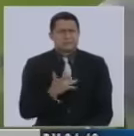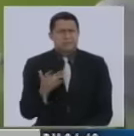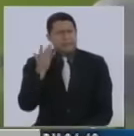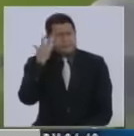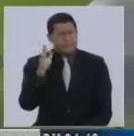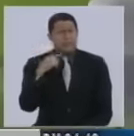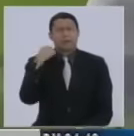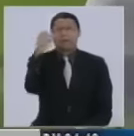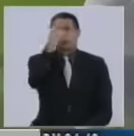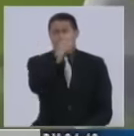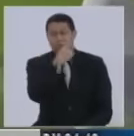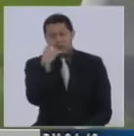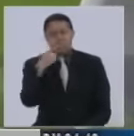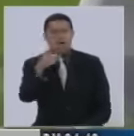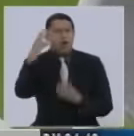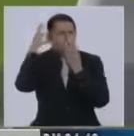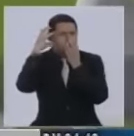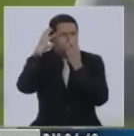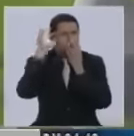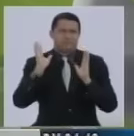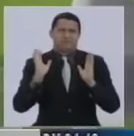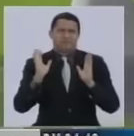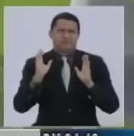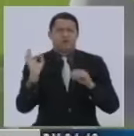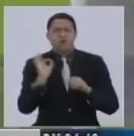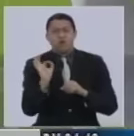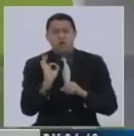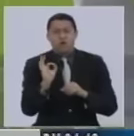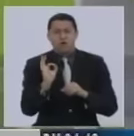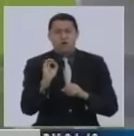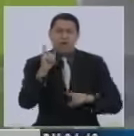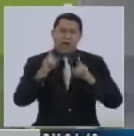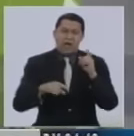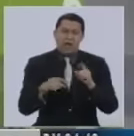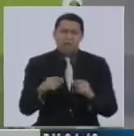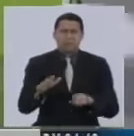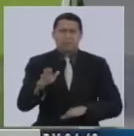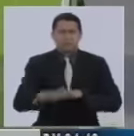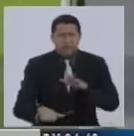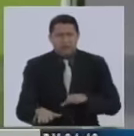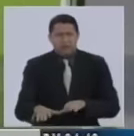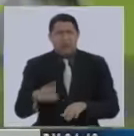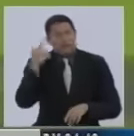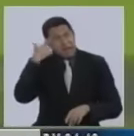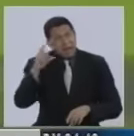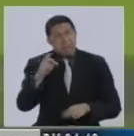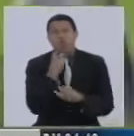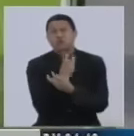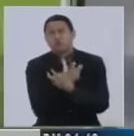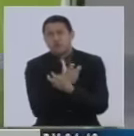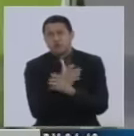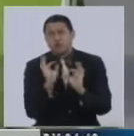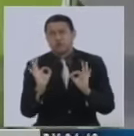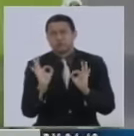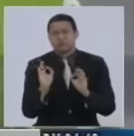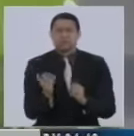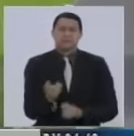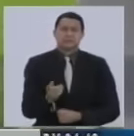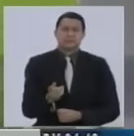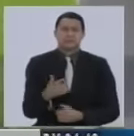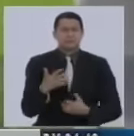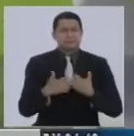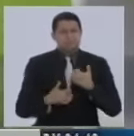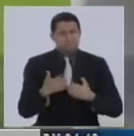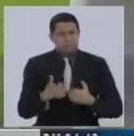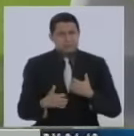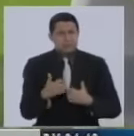la baren titis va a ir al otorrino okay O si siente que algunas veces le falla una pierna puede ser que vaya primer un traumatólogo Entonces el problema